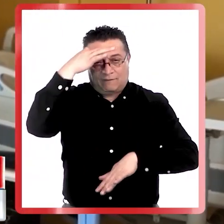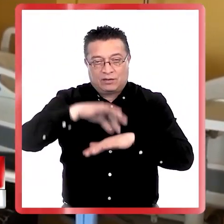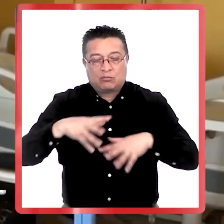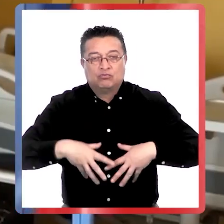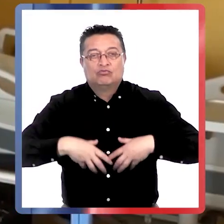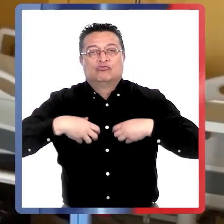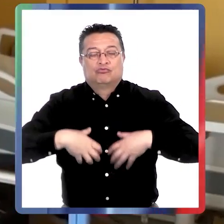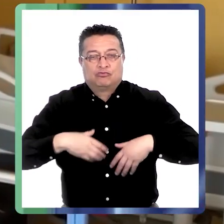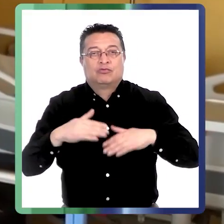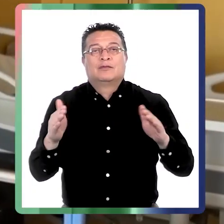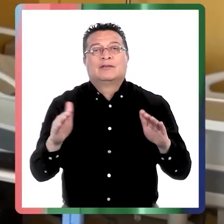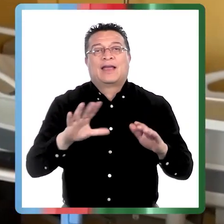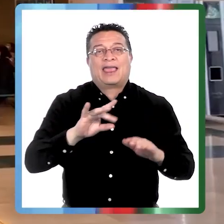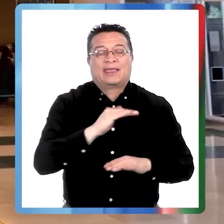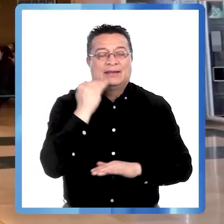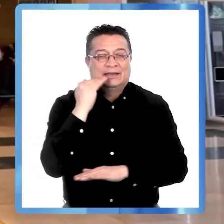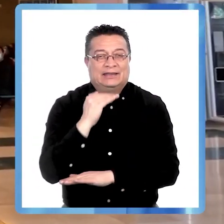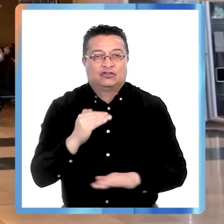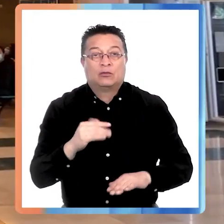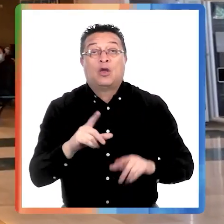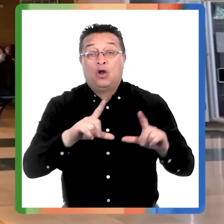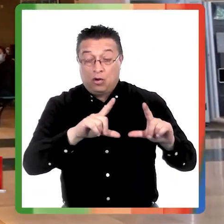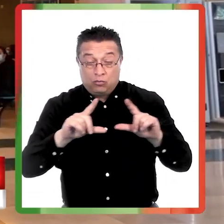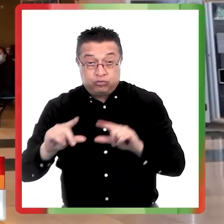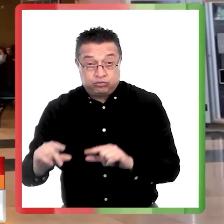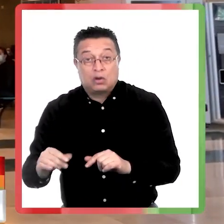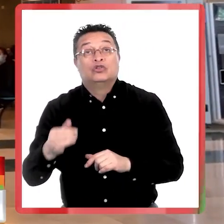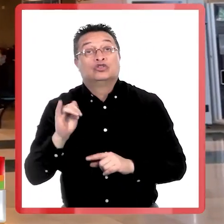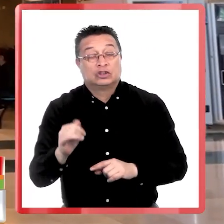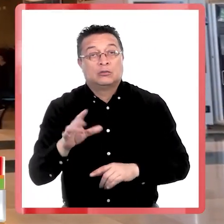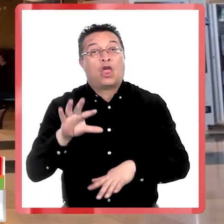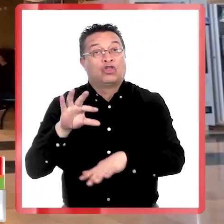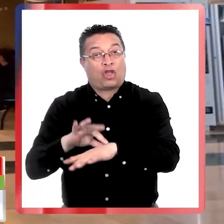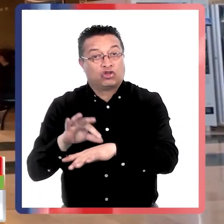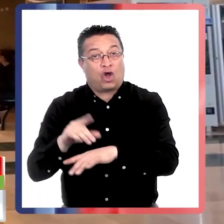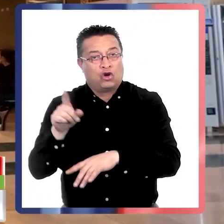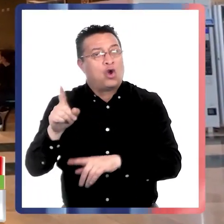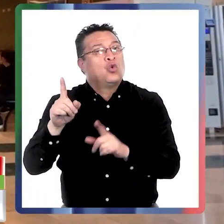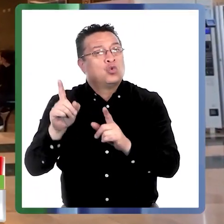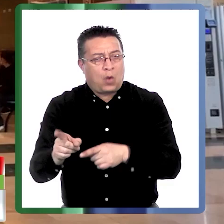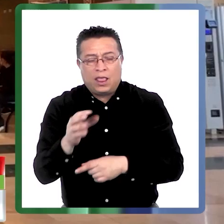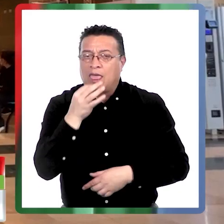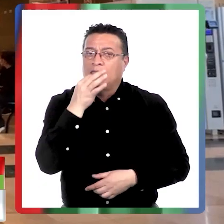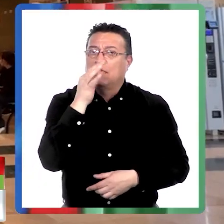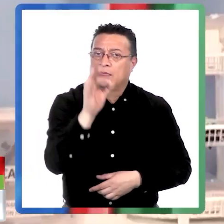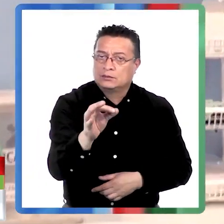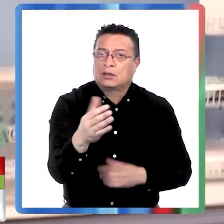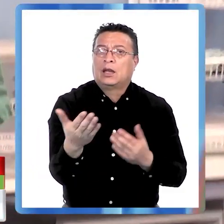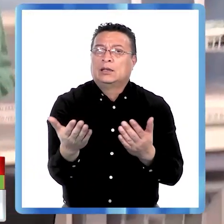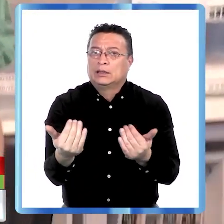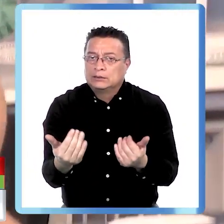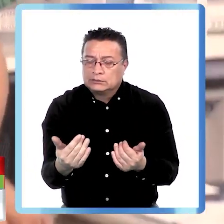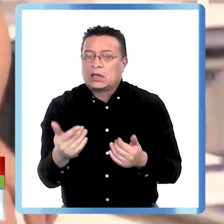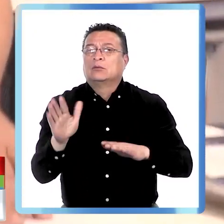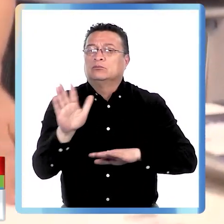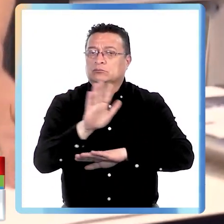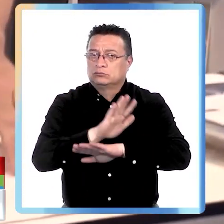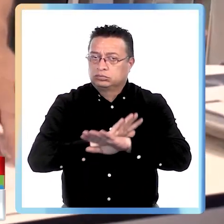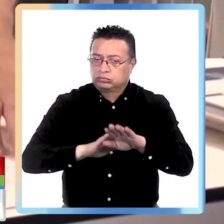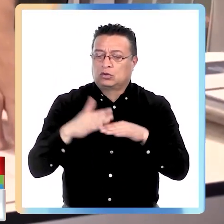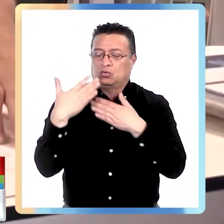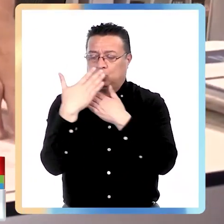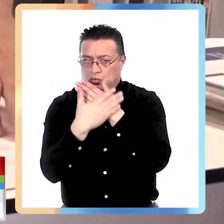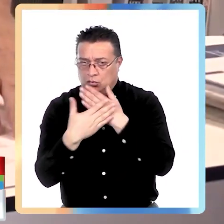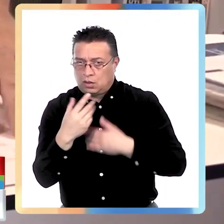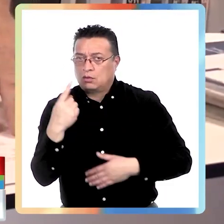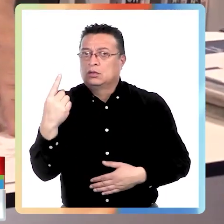cuadro respiratorio en este grupo etario. A pesar de esta notable reducción, el doctor Pérez advierte sobre la necesidad de mantener